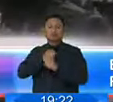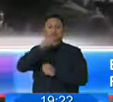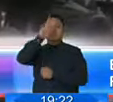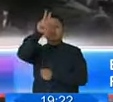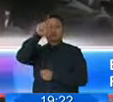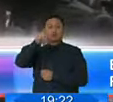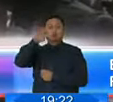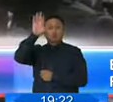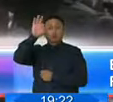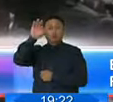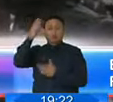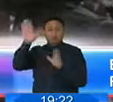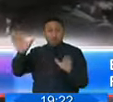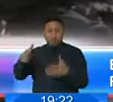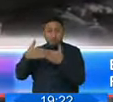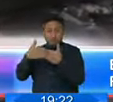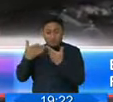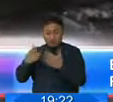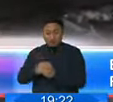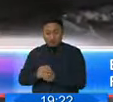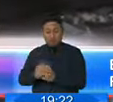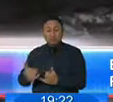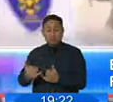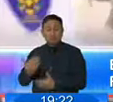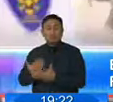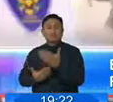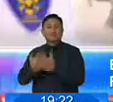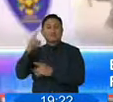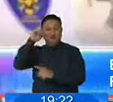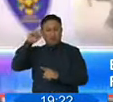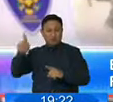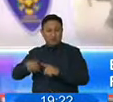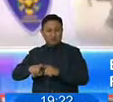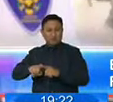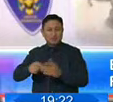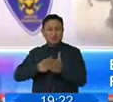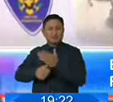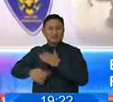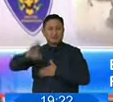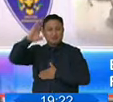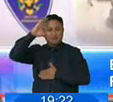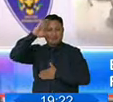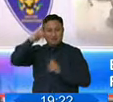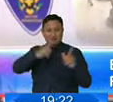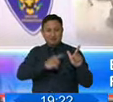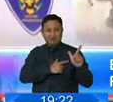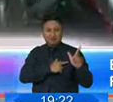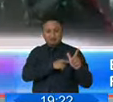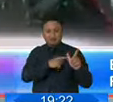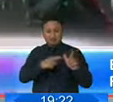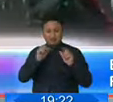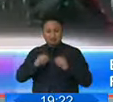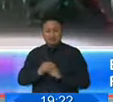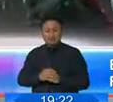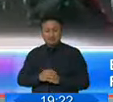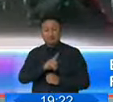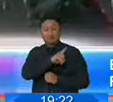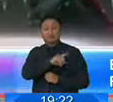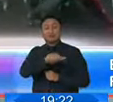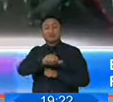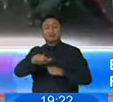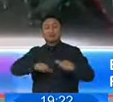pero se han establecido nuevos acuerdos con los ministerios del Interior y Defensa, a través de los cuales se brinda